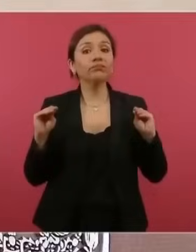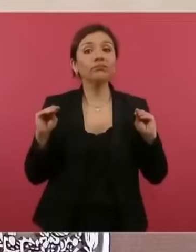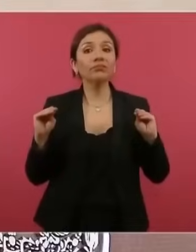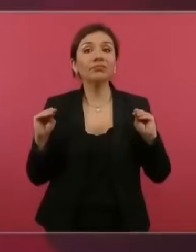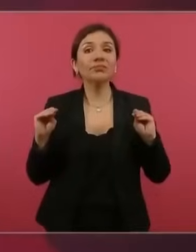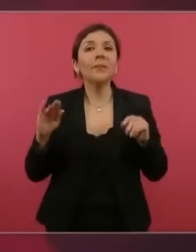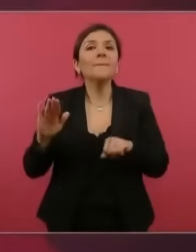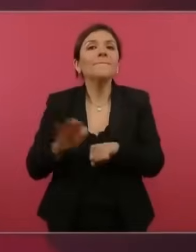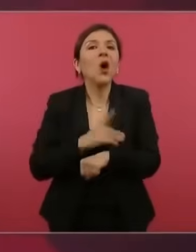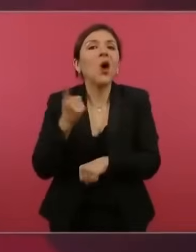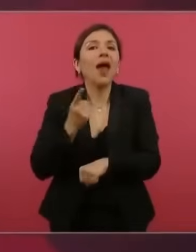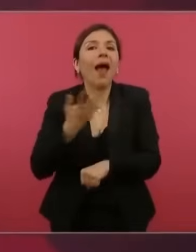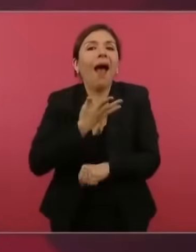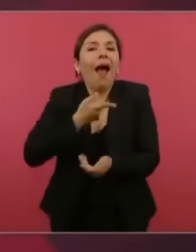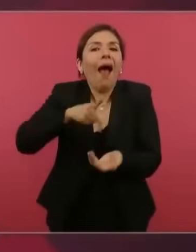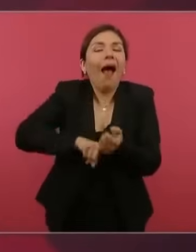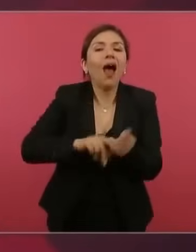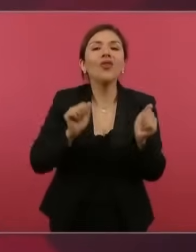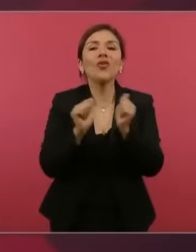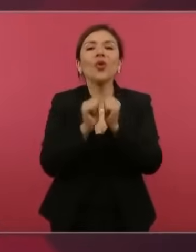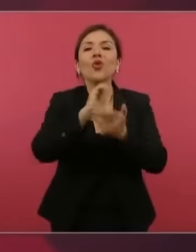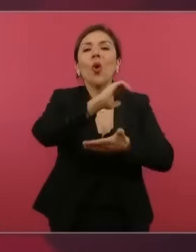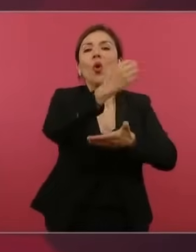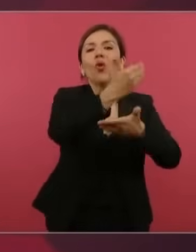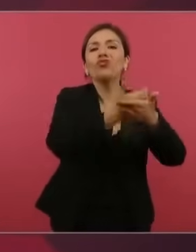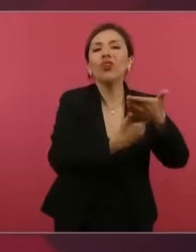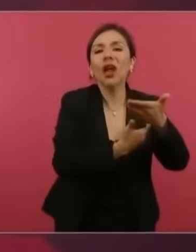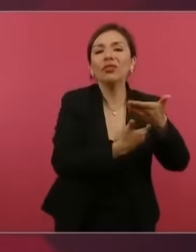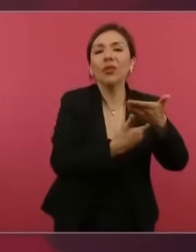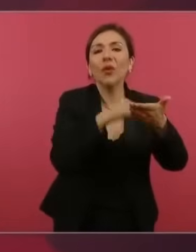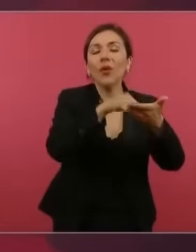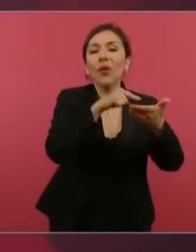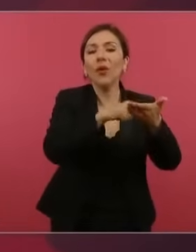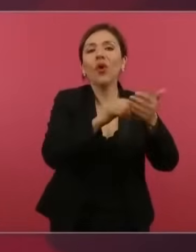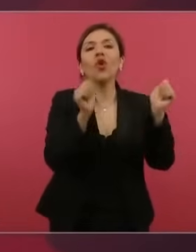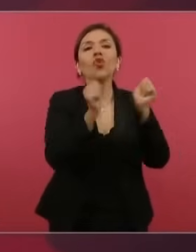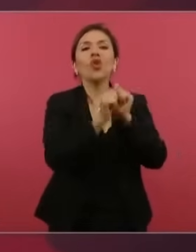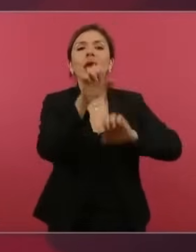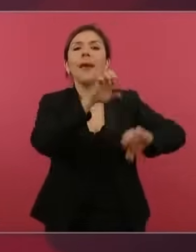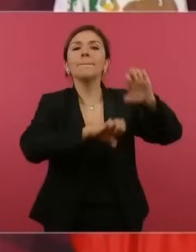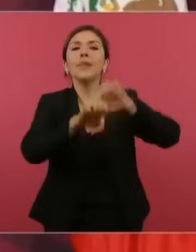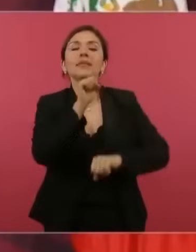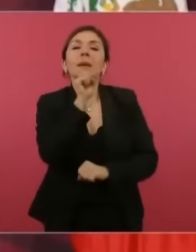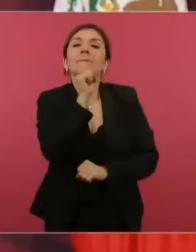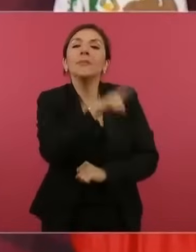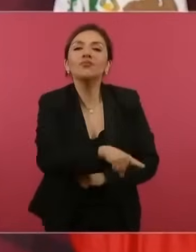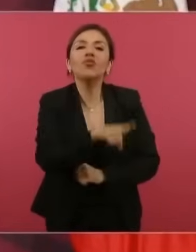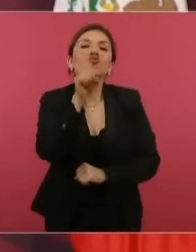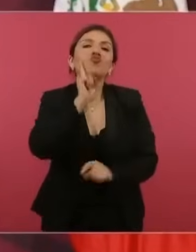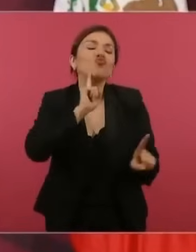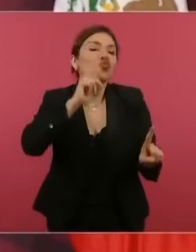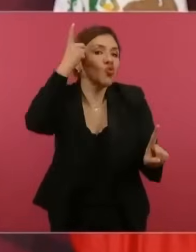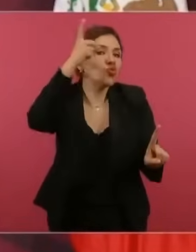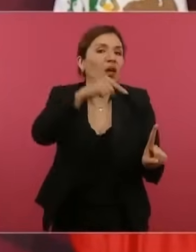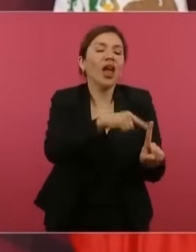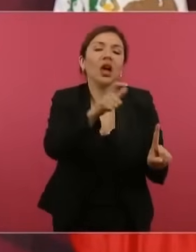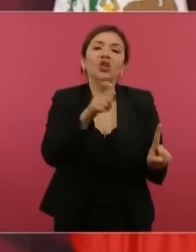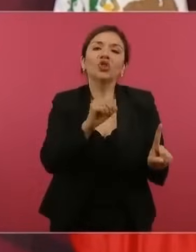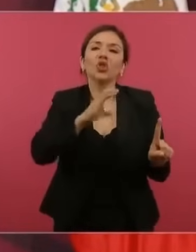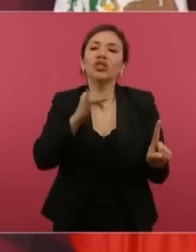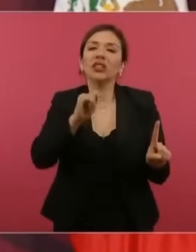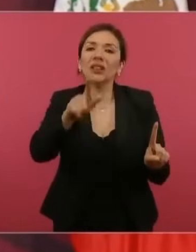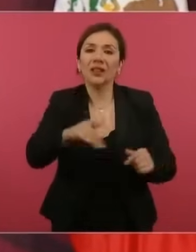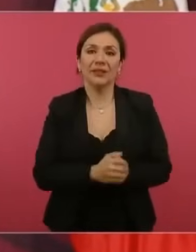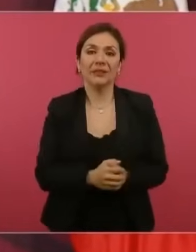porque hay un contrato que le dieron a la empresa de la señora Xochitl, los